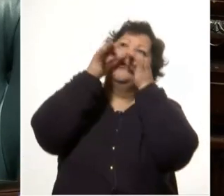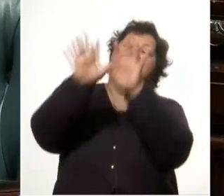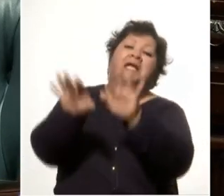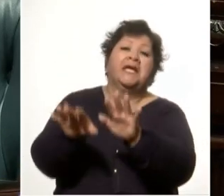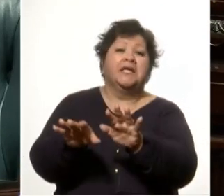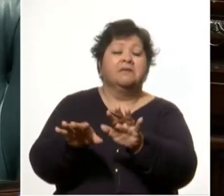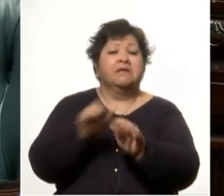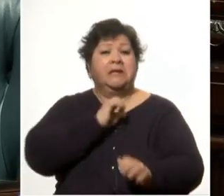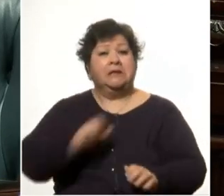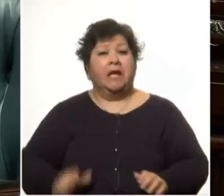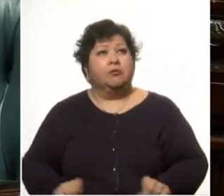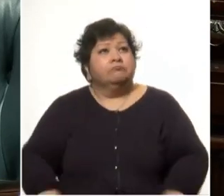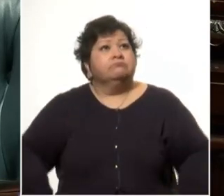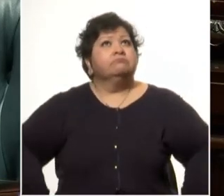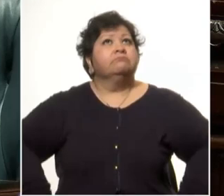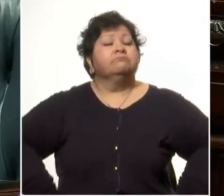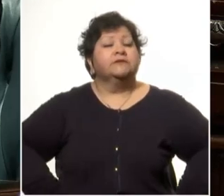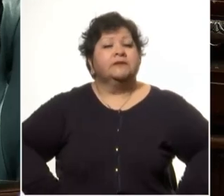manos atadas.